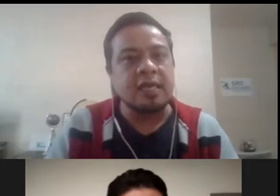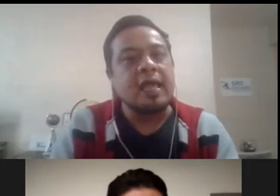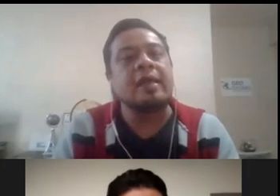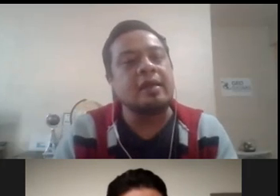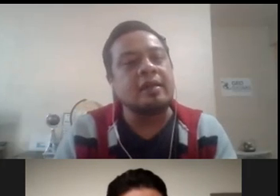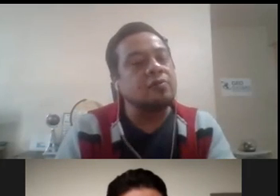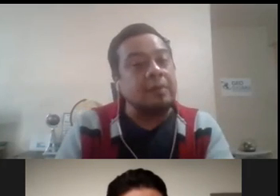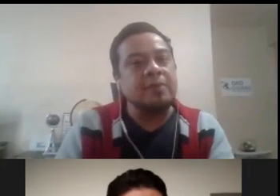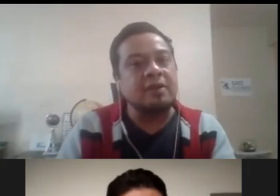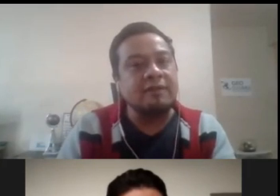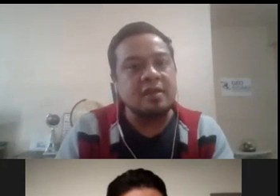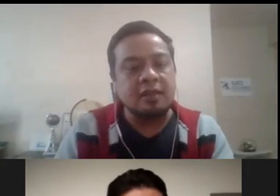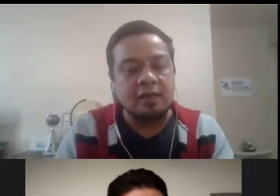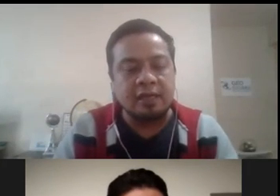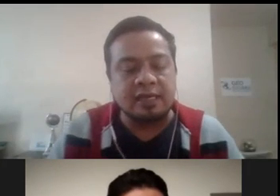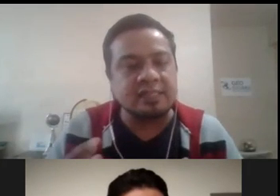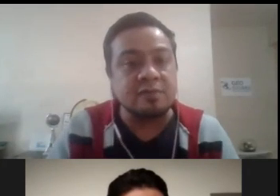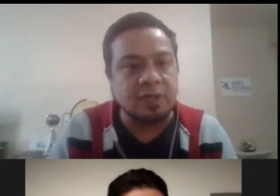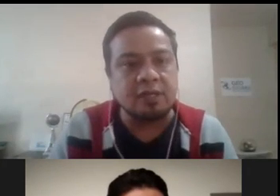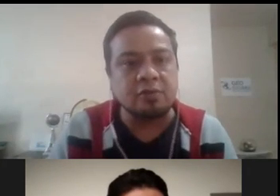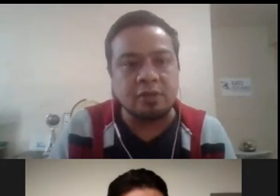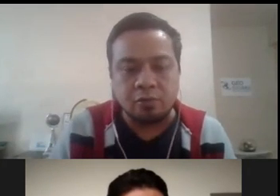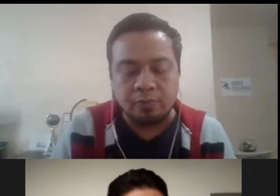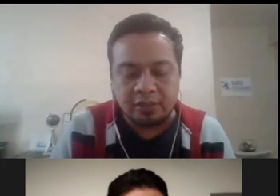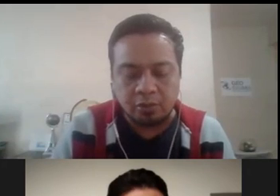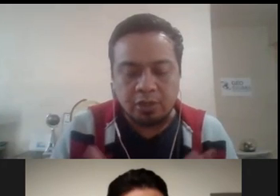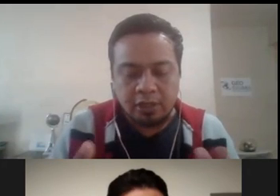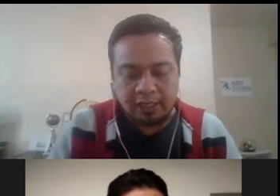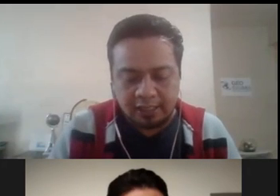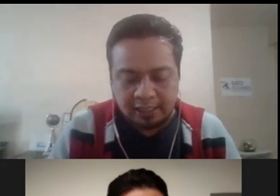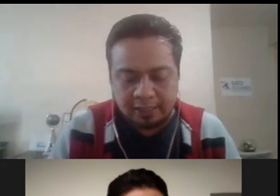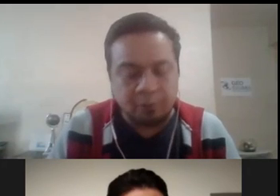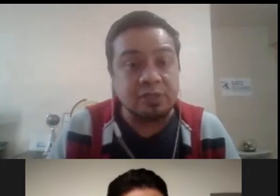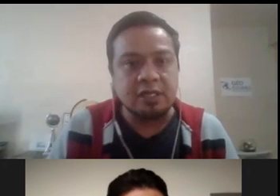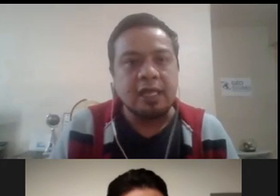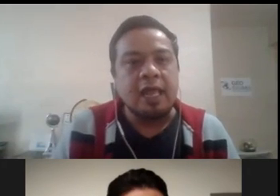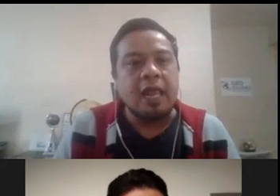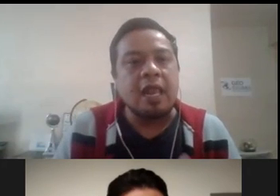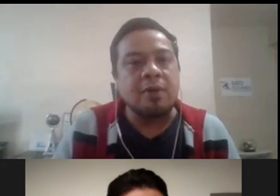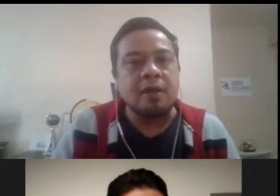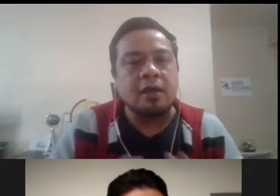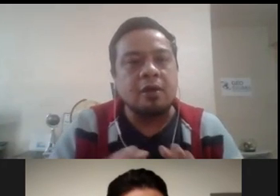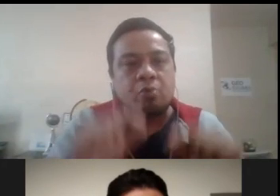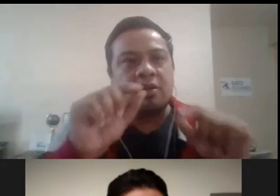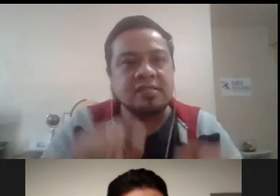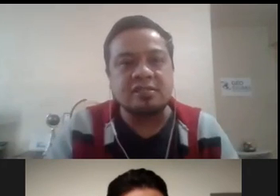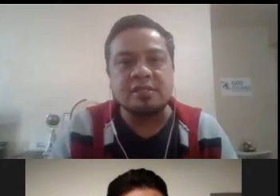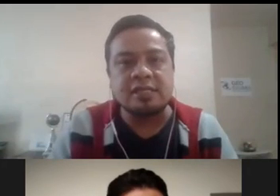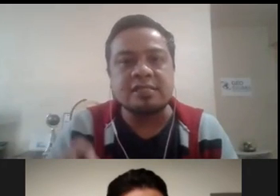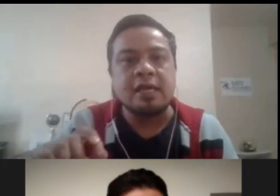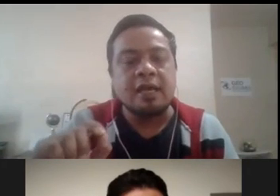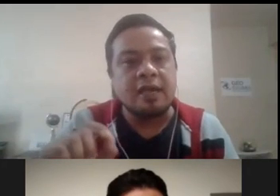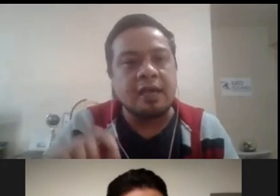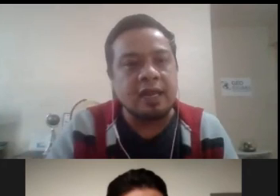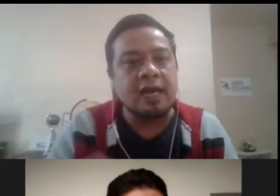estrategias. Dentro de la primera ficha que estamos planteando en el documento, en la propuesta, la primera, una de las acciones